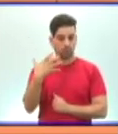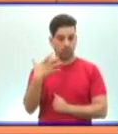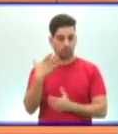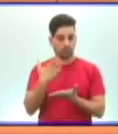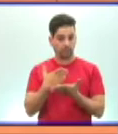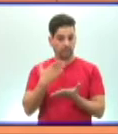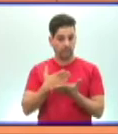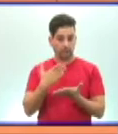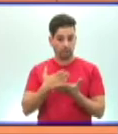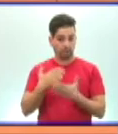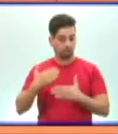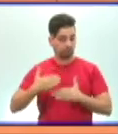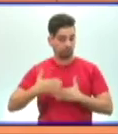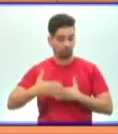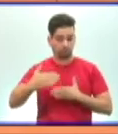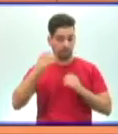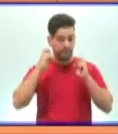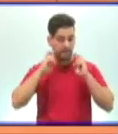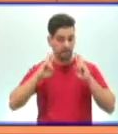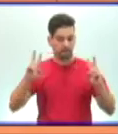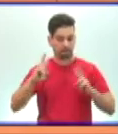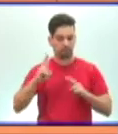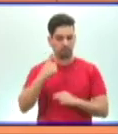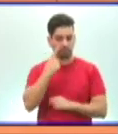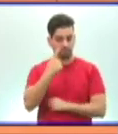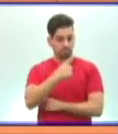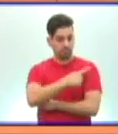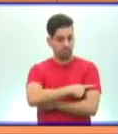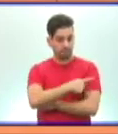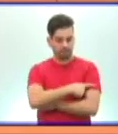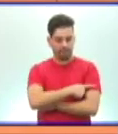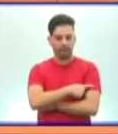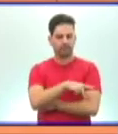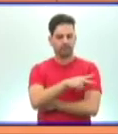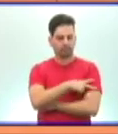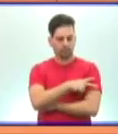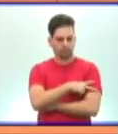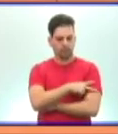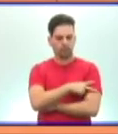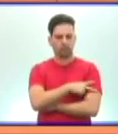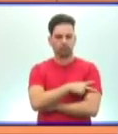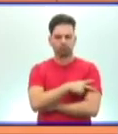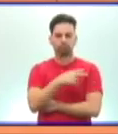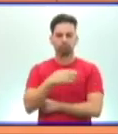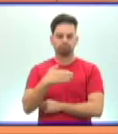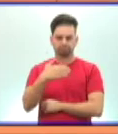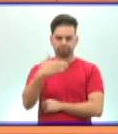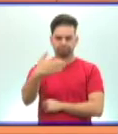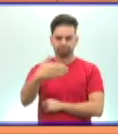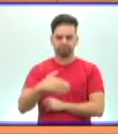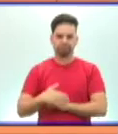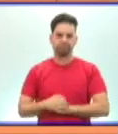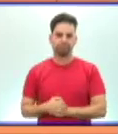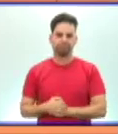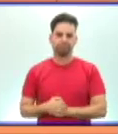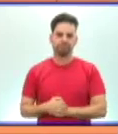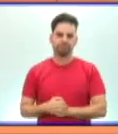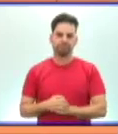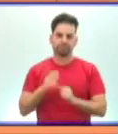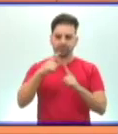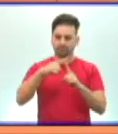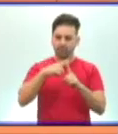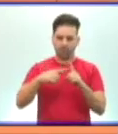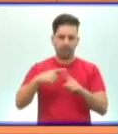vida. Lo vieron en la primaria, lo verán en la secundaria y en los próximos niveles educativos en los que estudien